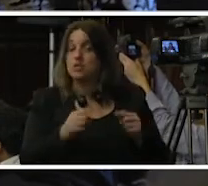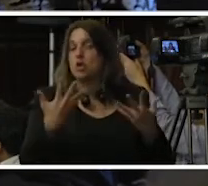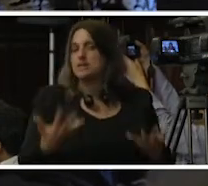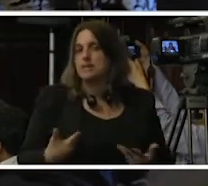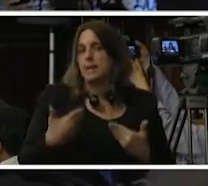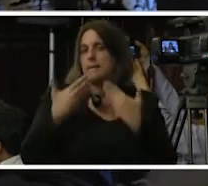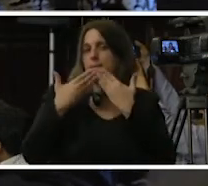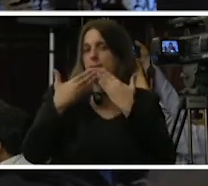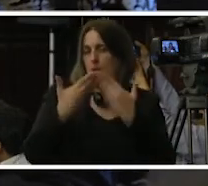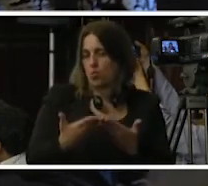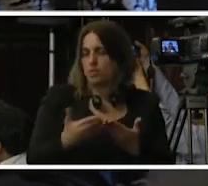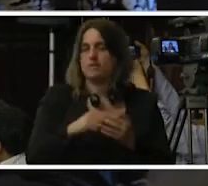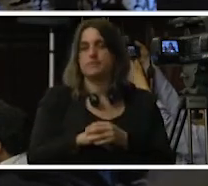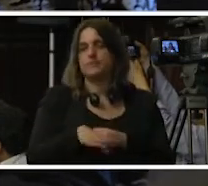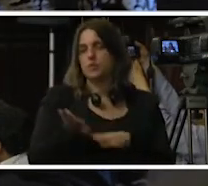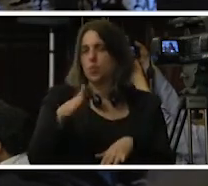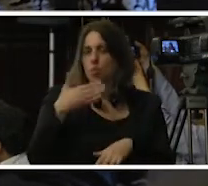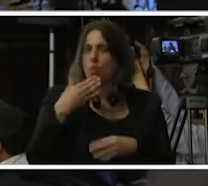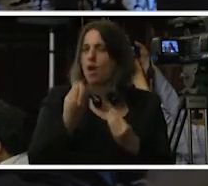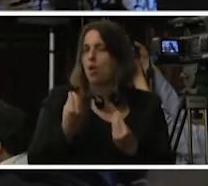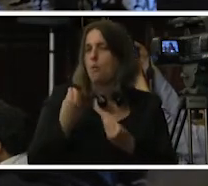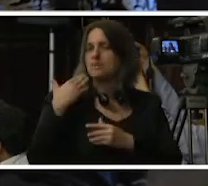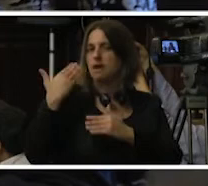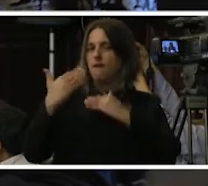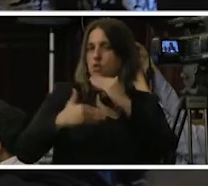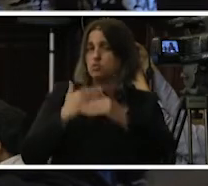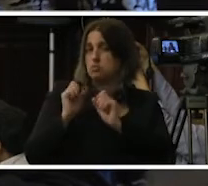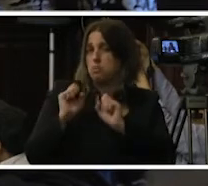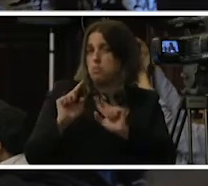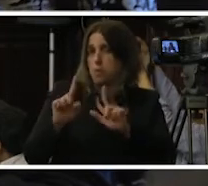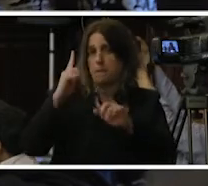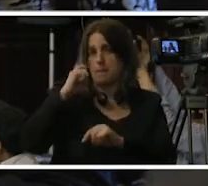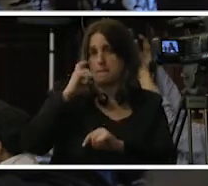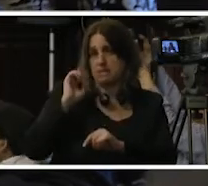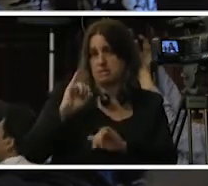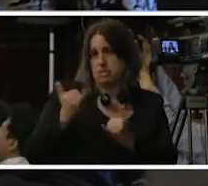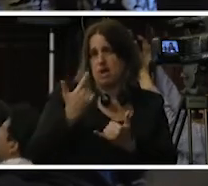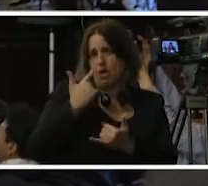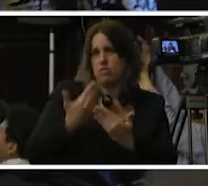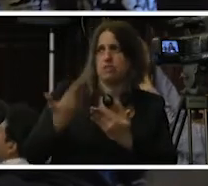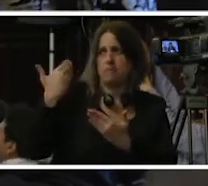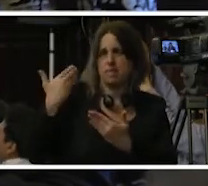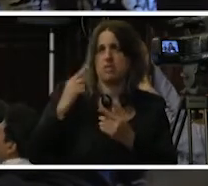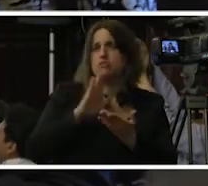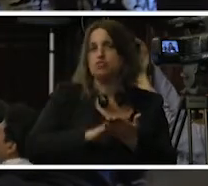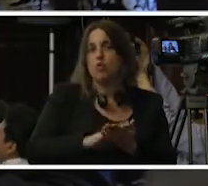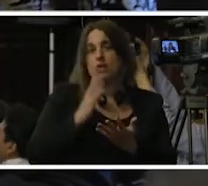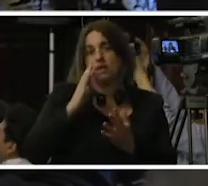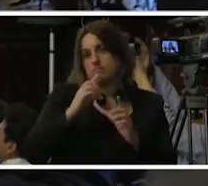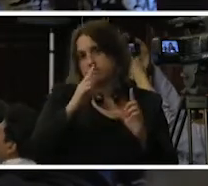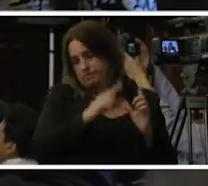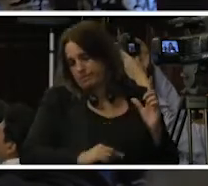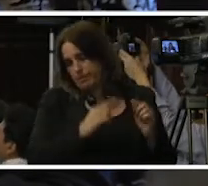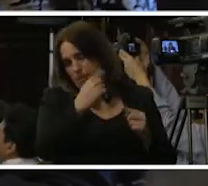preguntar cuál es la evolución que ustedes, con su experiencia directa, su conocimiento, tienen en materia de la región en